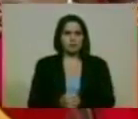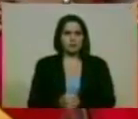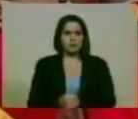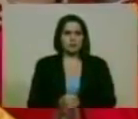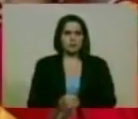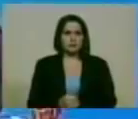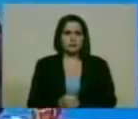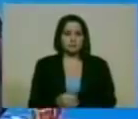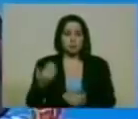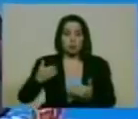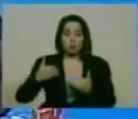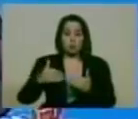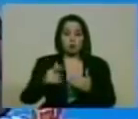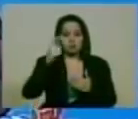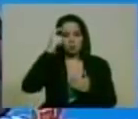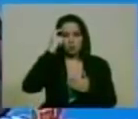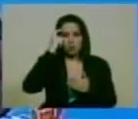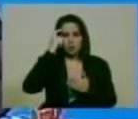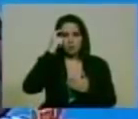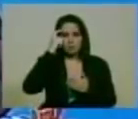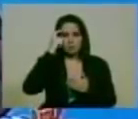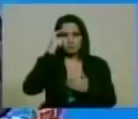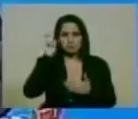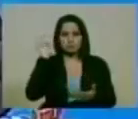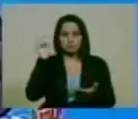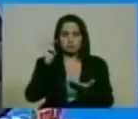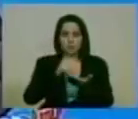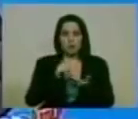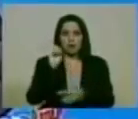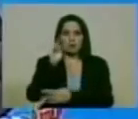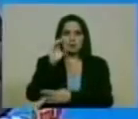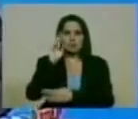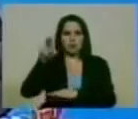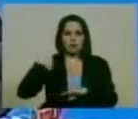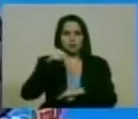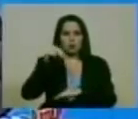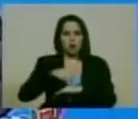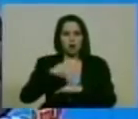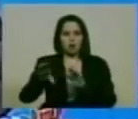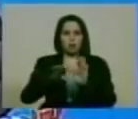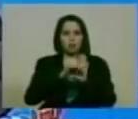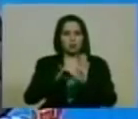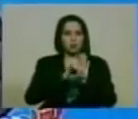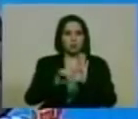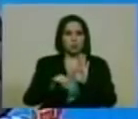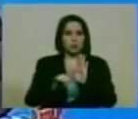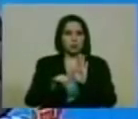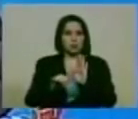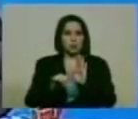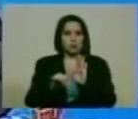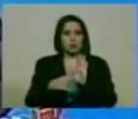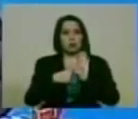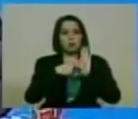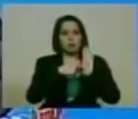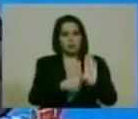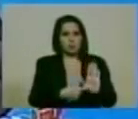En los próximos días acudiré a la Asamblea Nacional Constituyente para